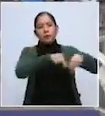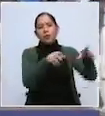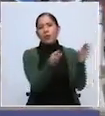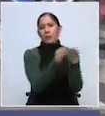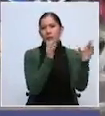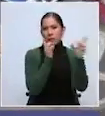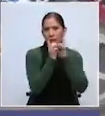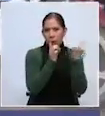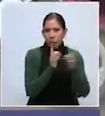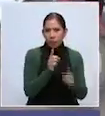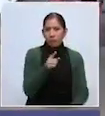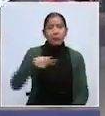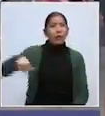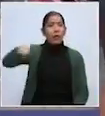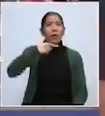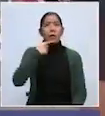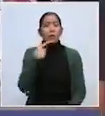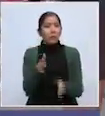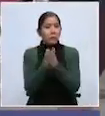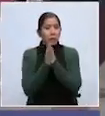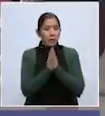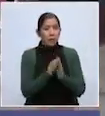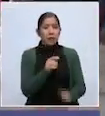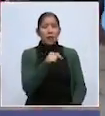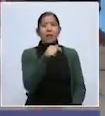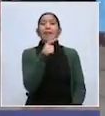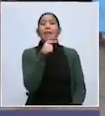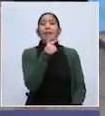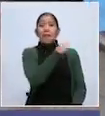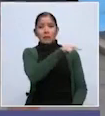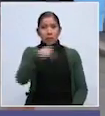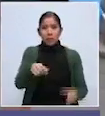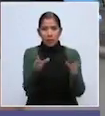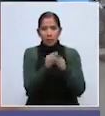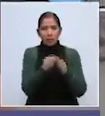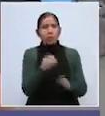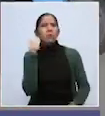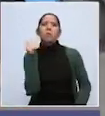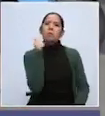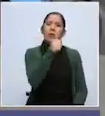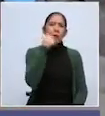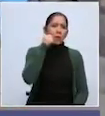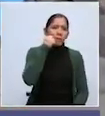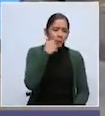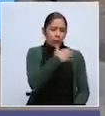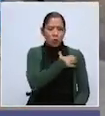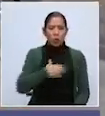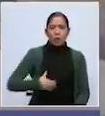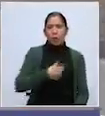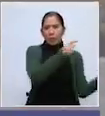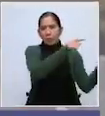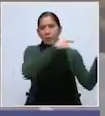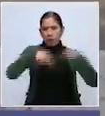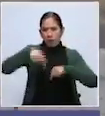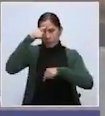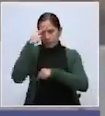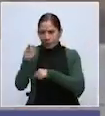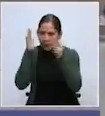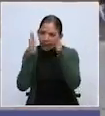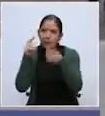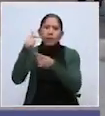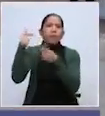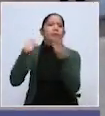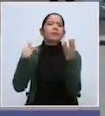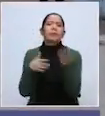gobernador sea quien llegue hasta este municipio para poder escuchar sus pedidos en cuanto a las necesidades que ellos están